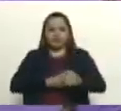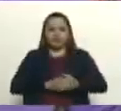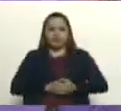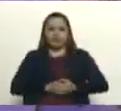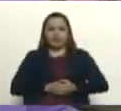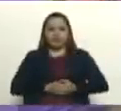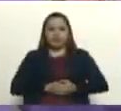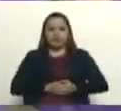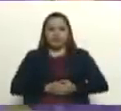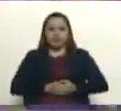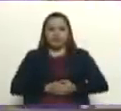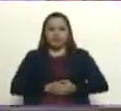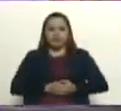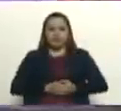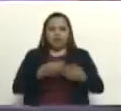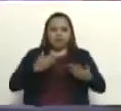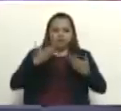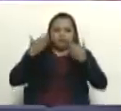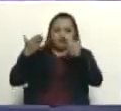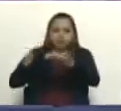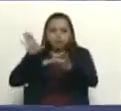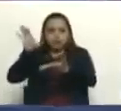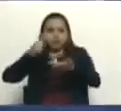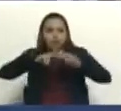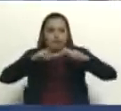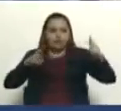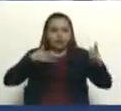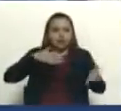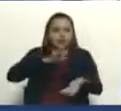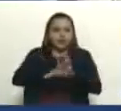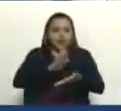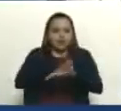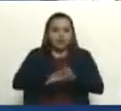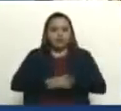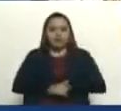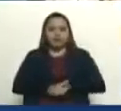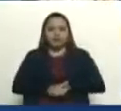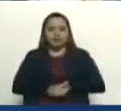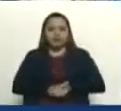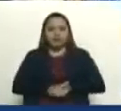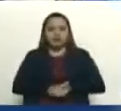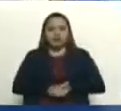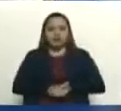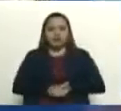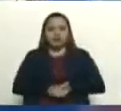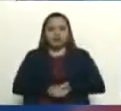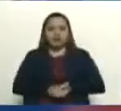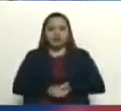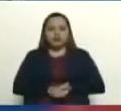esta república a su puerto de paz, de tranquilidad, de sosiego.